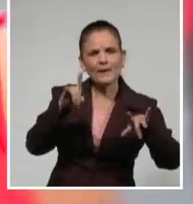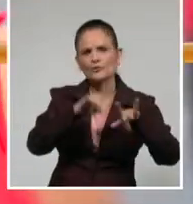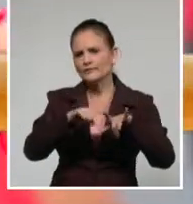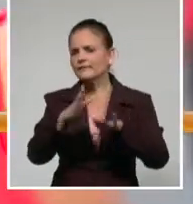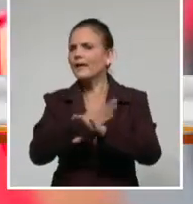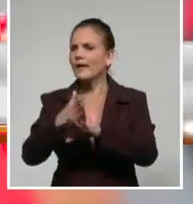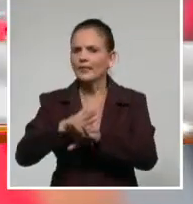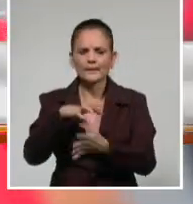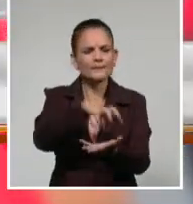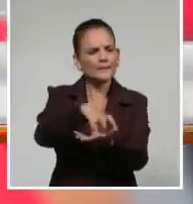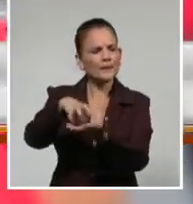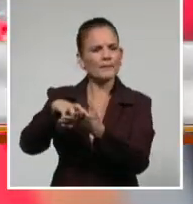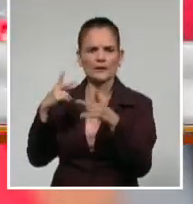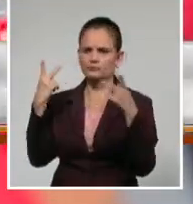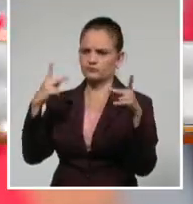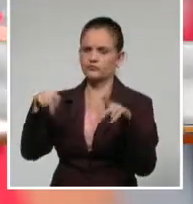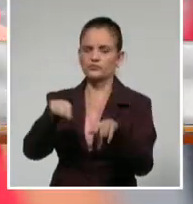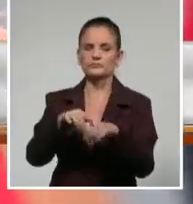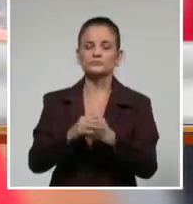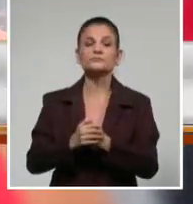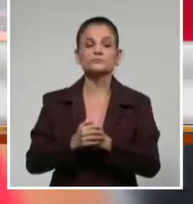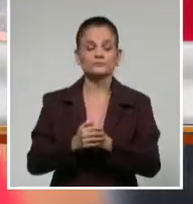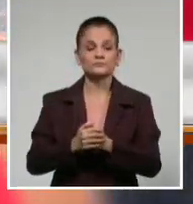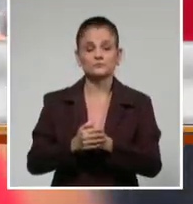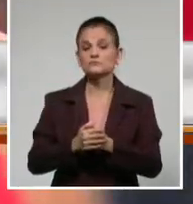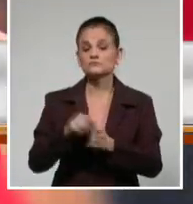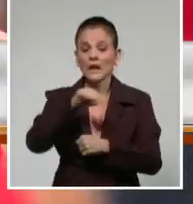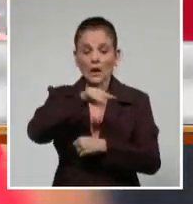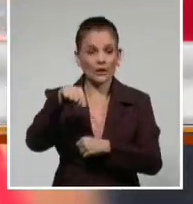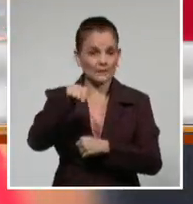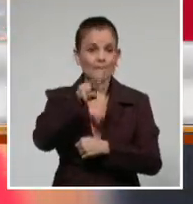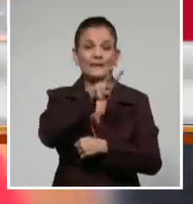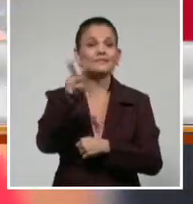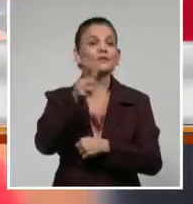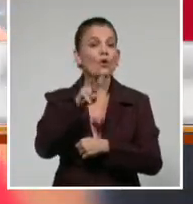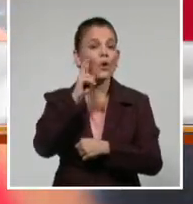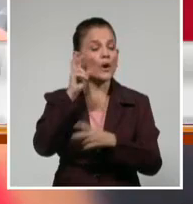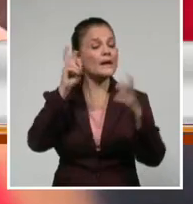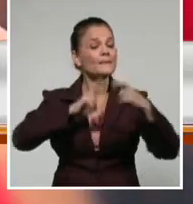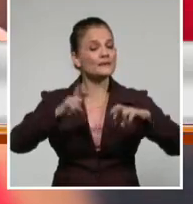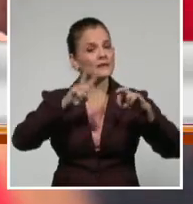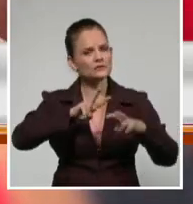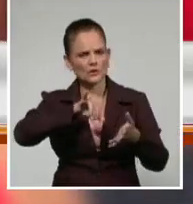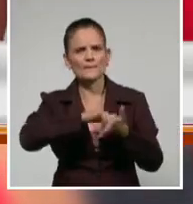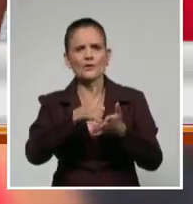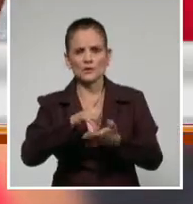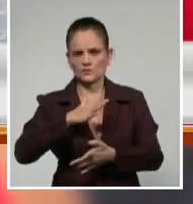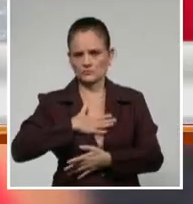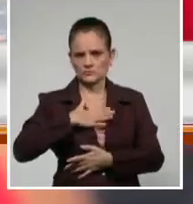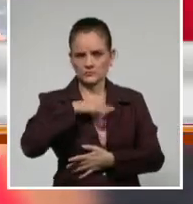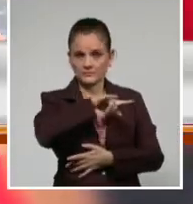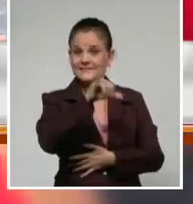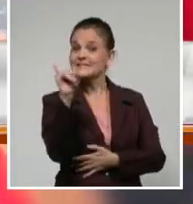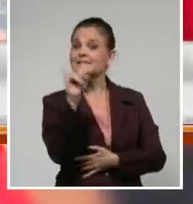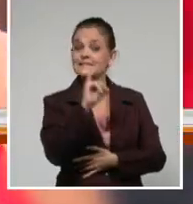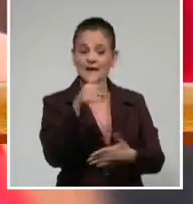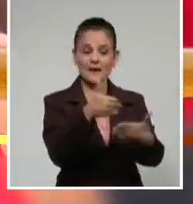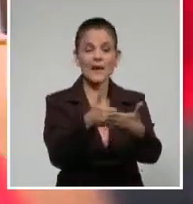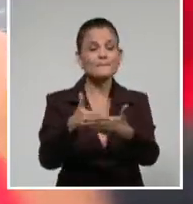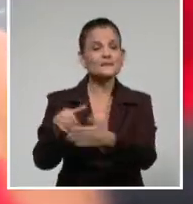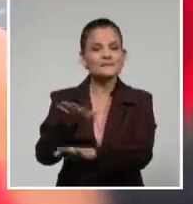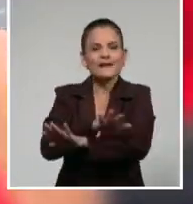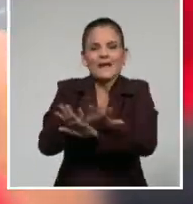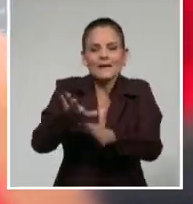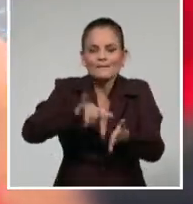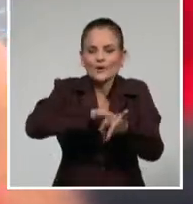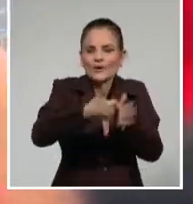momento se están realizando 22 estudios o proyectos. 6 de nuestras empresas concluyeron ya el proyecto para la